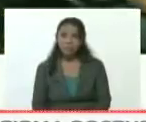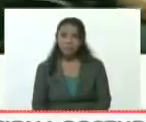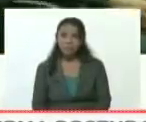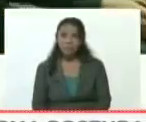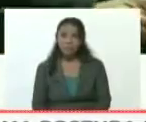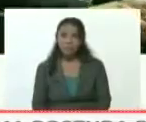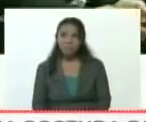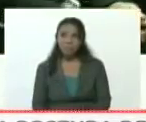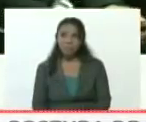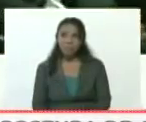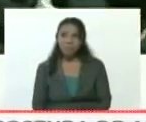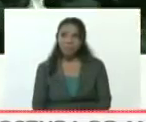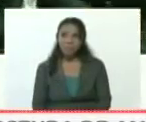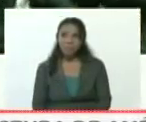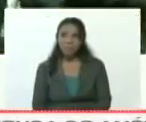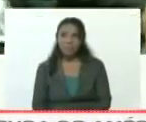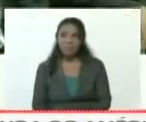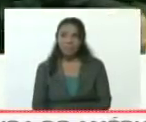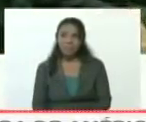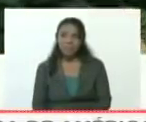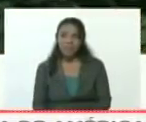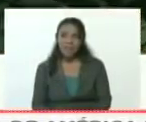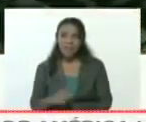¿Ah? Ah, Néstor, estoy como apurado, ¿eh?